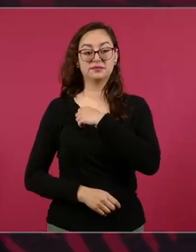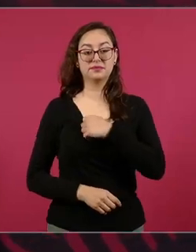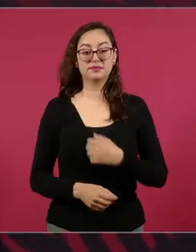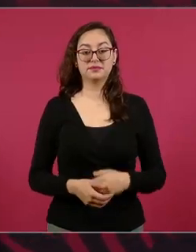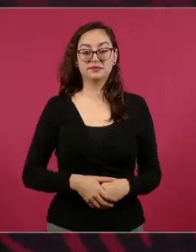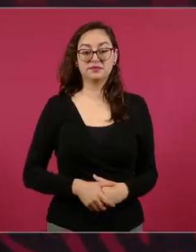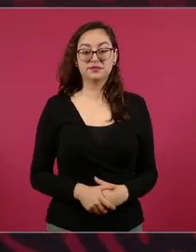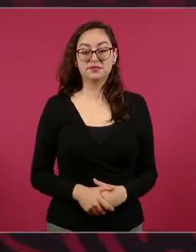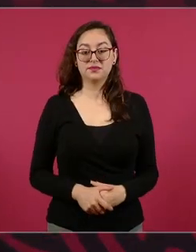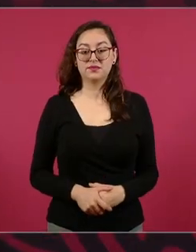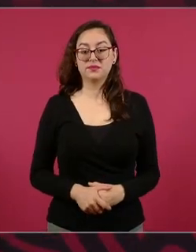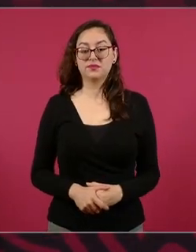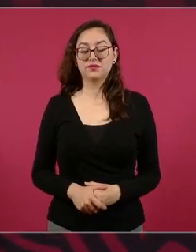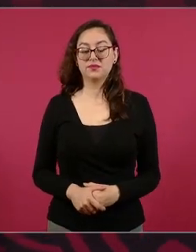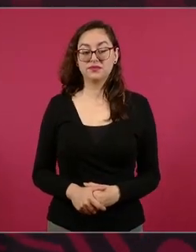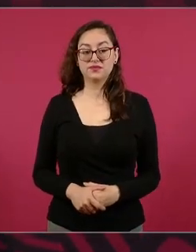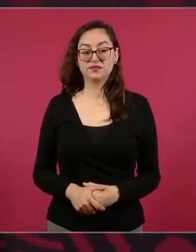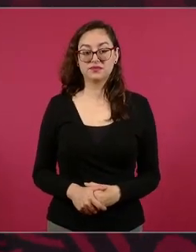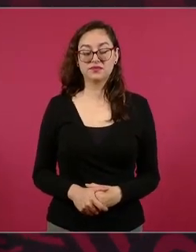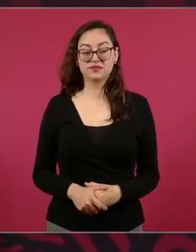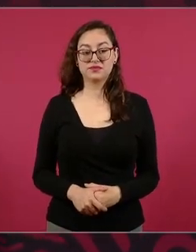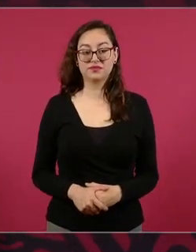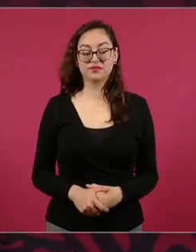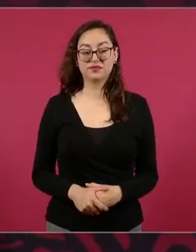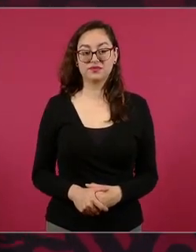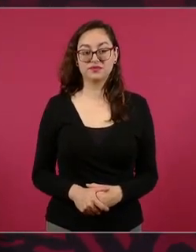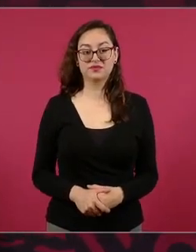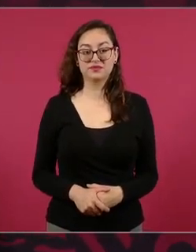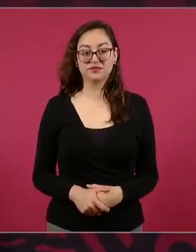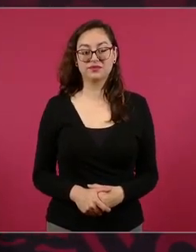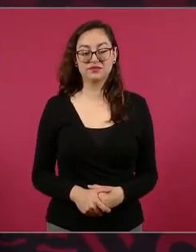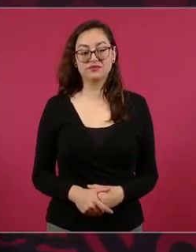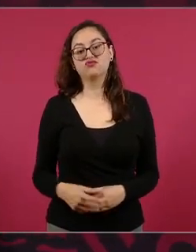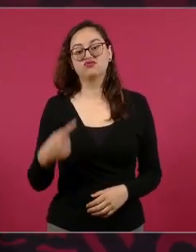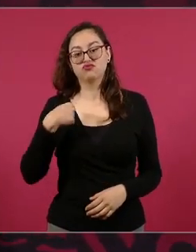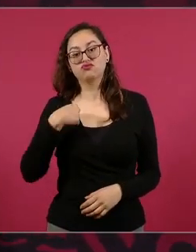Yo estaba pendiente y me dio